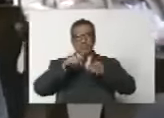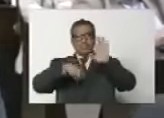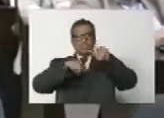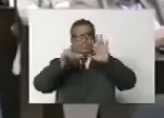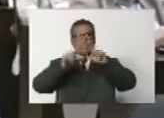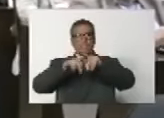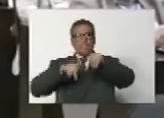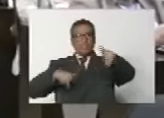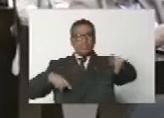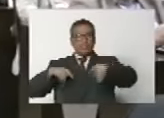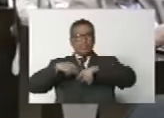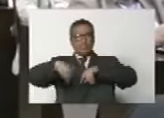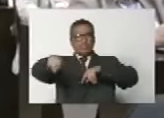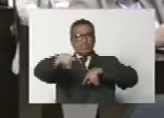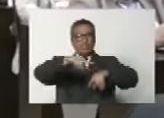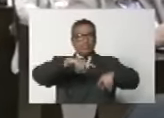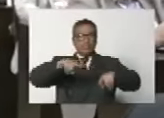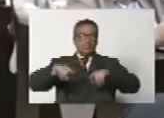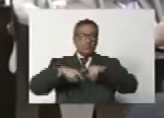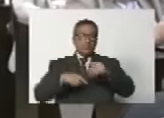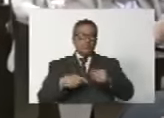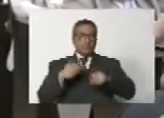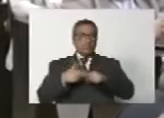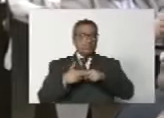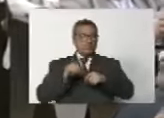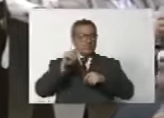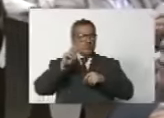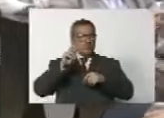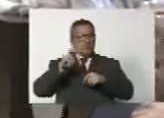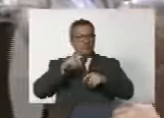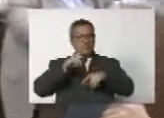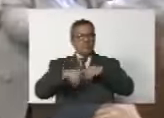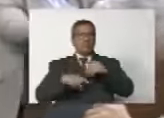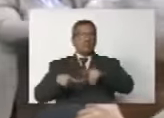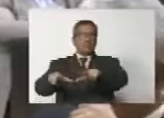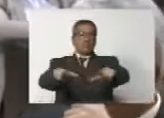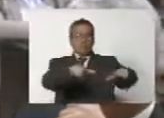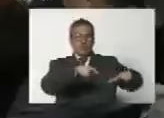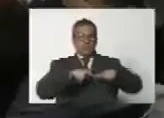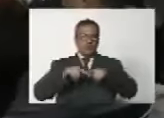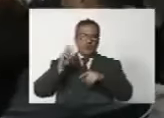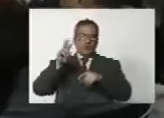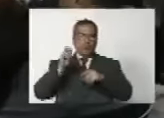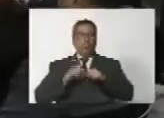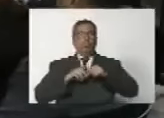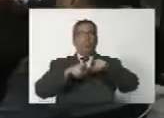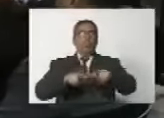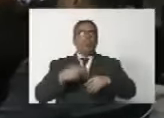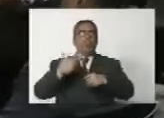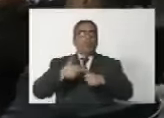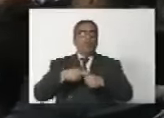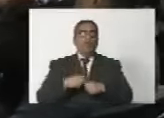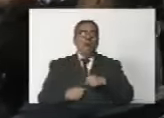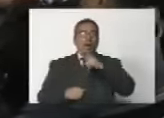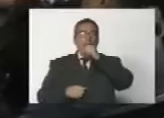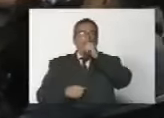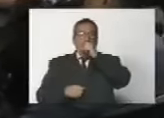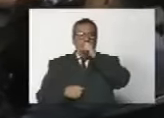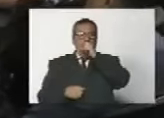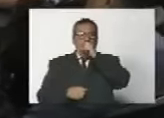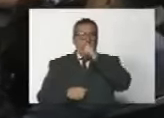377,17 kilómetros cuadrados para la explotación de nuevos campos, la asignación de nuevos campos de petróleo